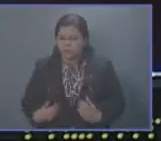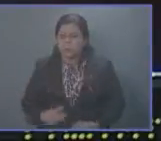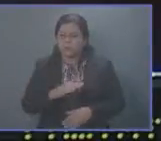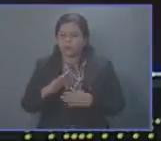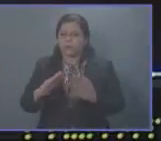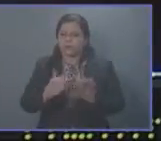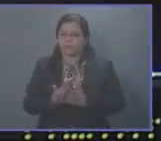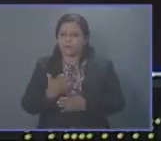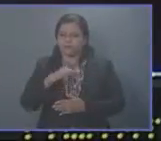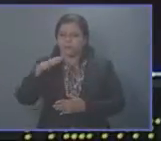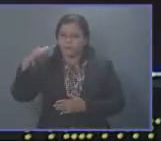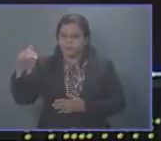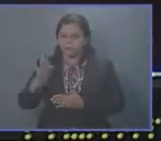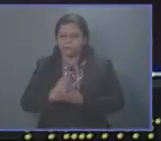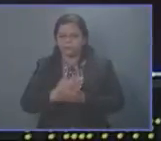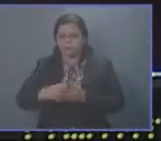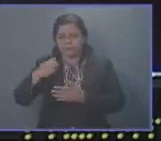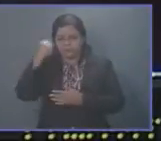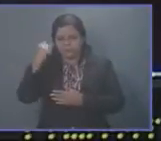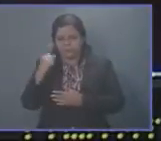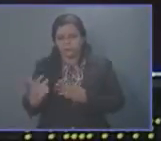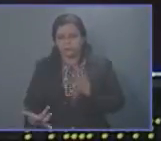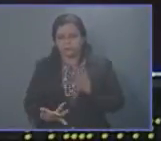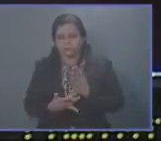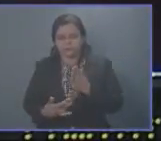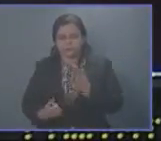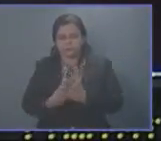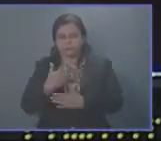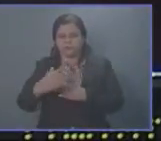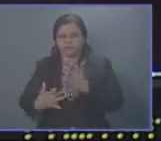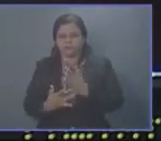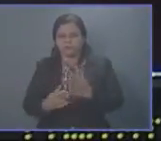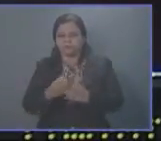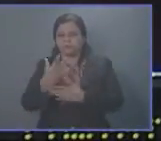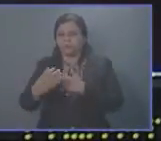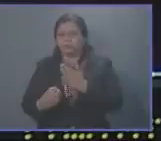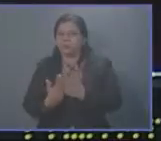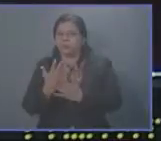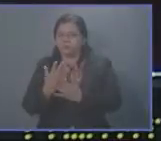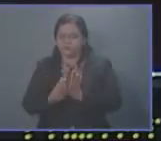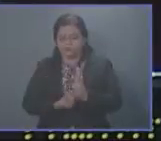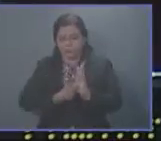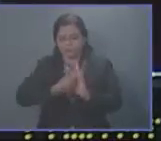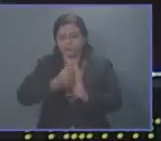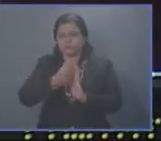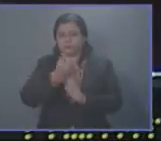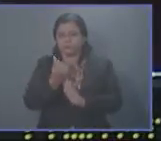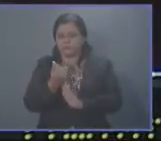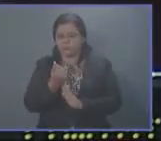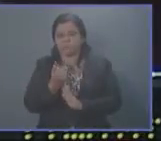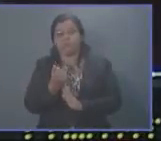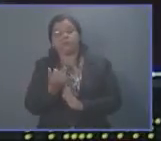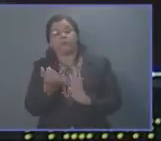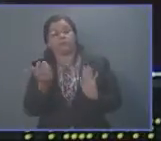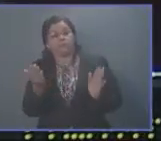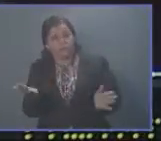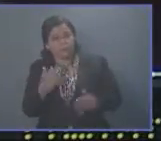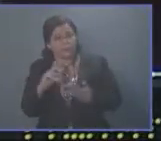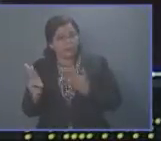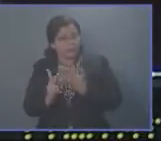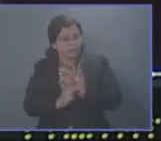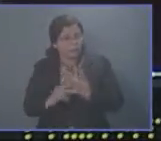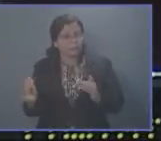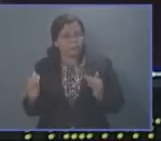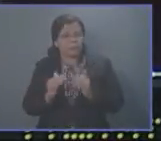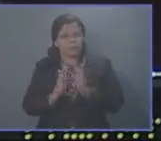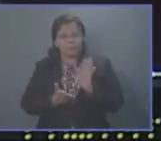que es un paso significativo para la tecnificación y el desarrollo económico. Resurgen bajo este programa